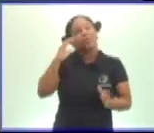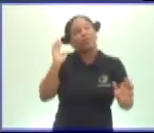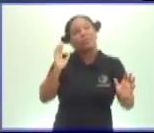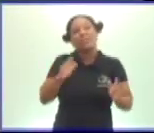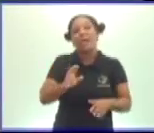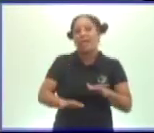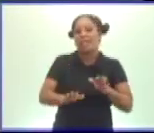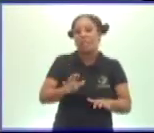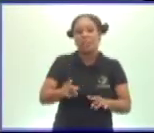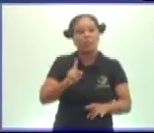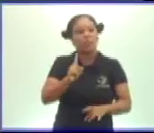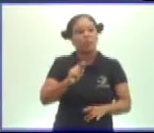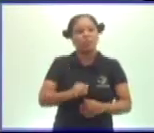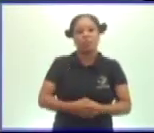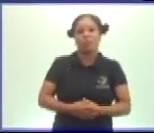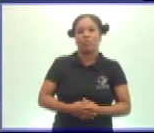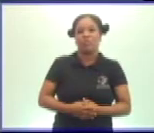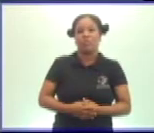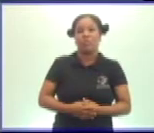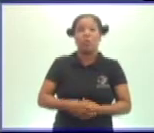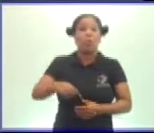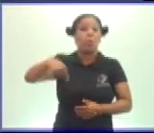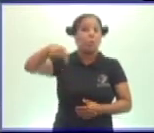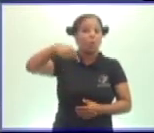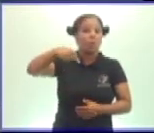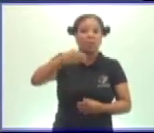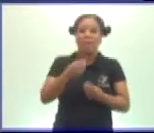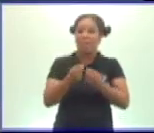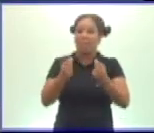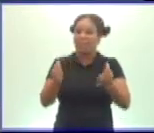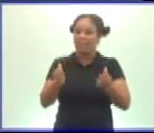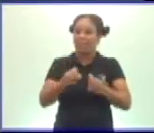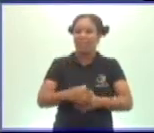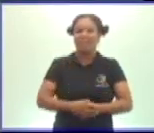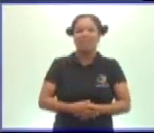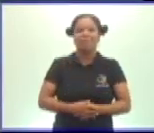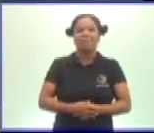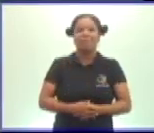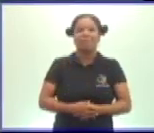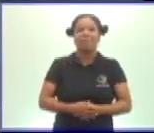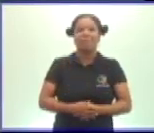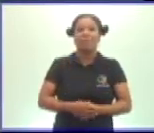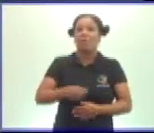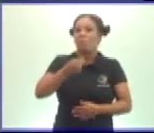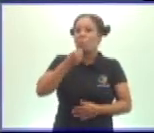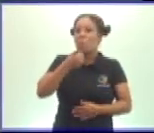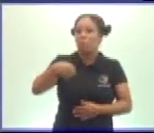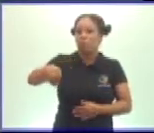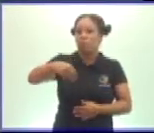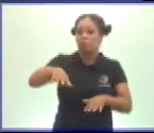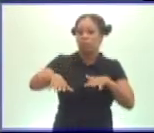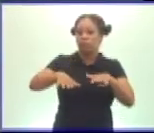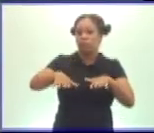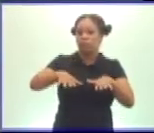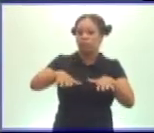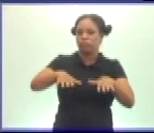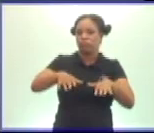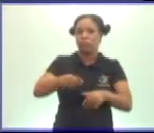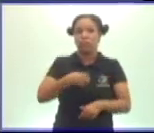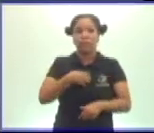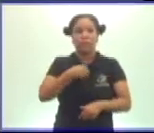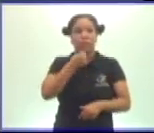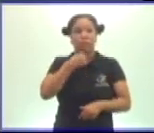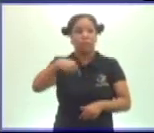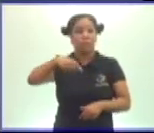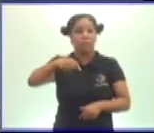son. Una cucharada de arcilla, un poco de agitación y tendremos lo que parece ser una